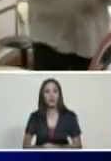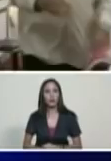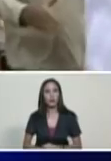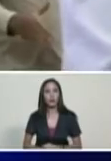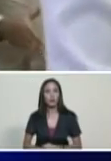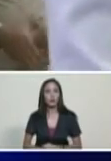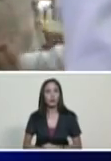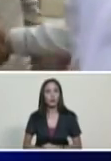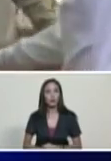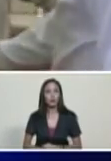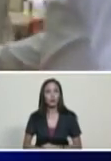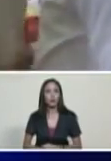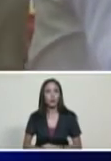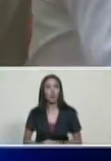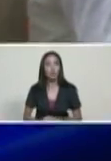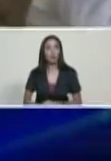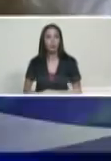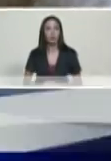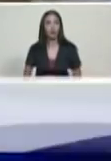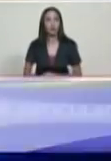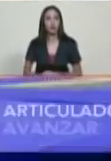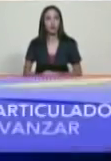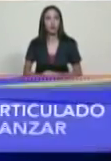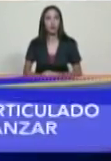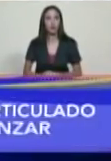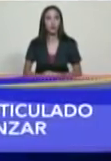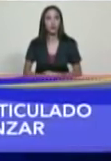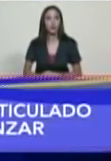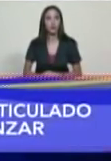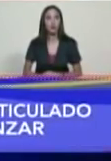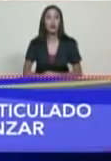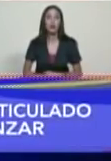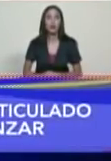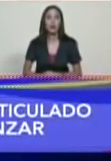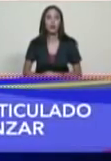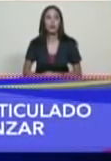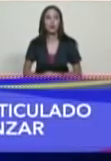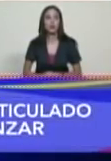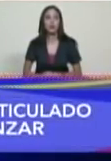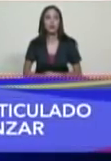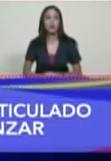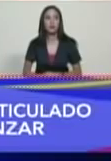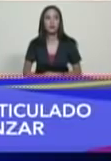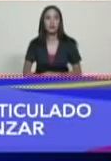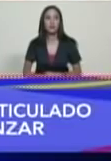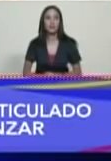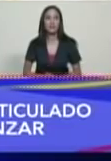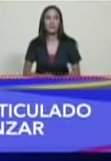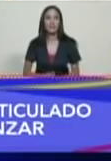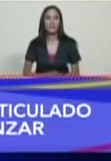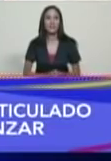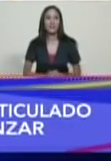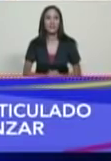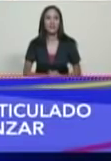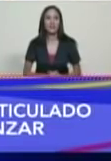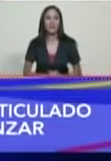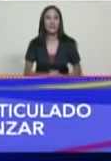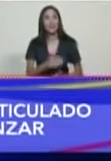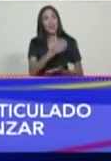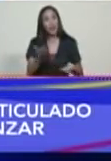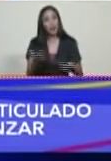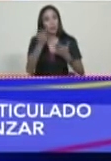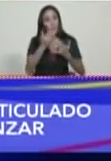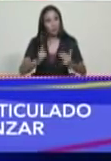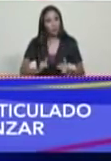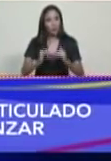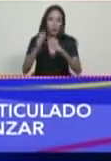su hijo, compartiendo su vida. Fíjense ustedes, Bolivita, muchacho humilde, de una familia humilde, del